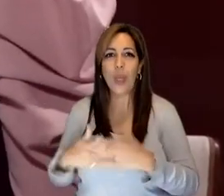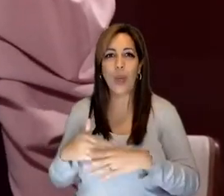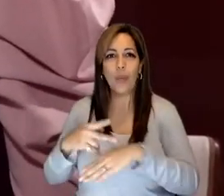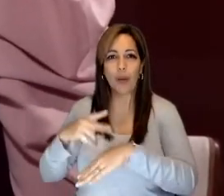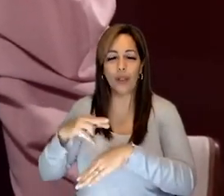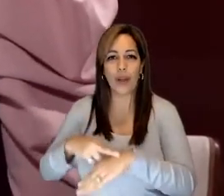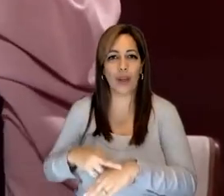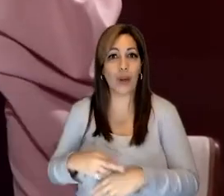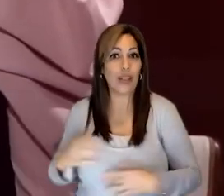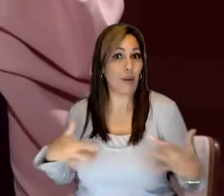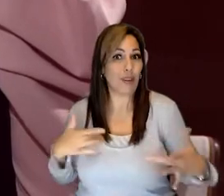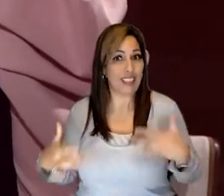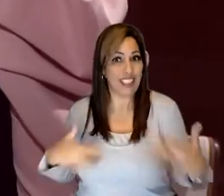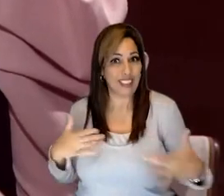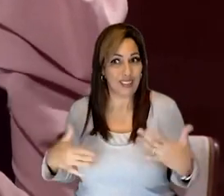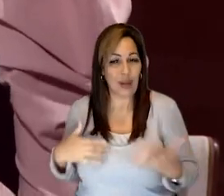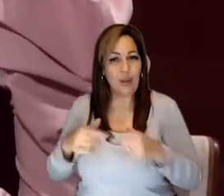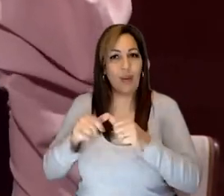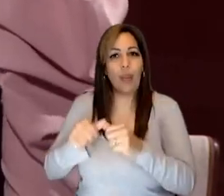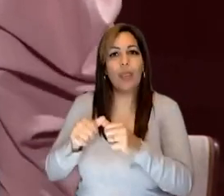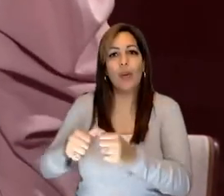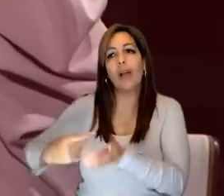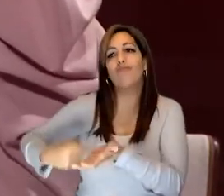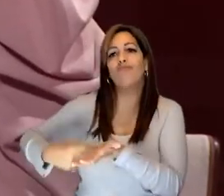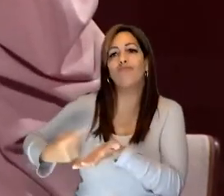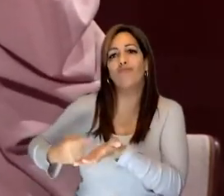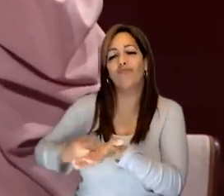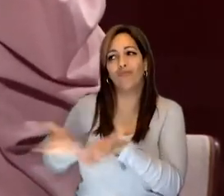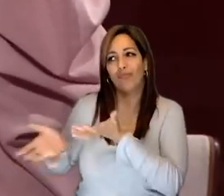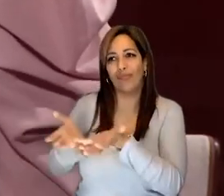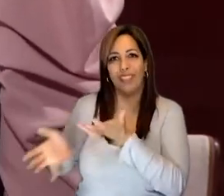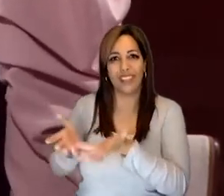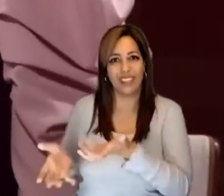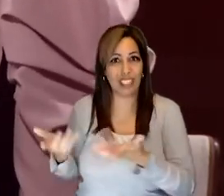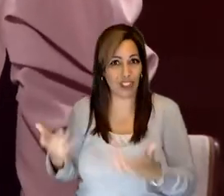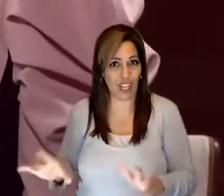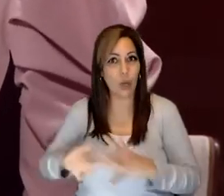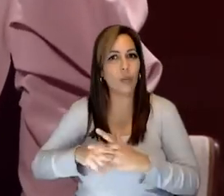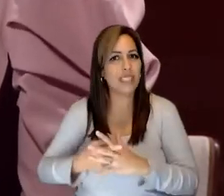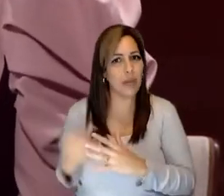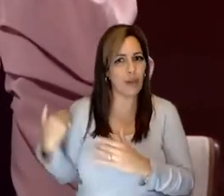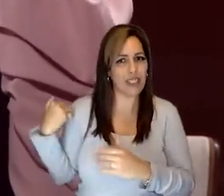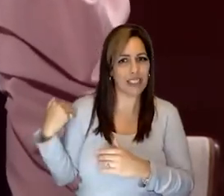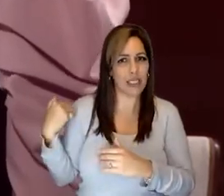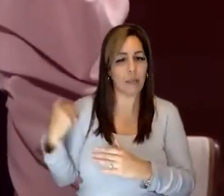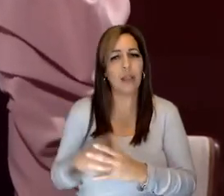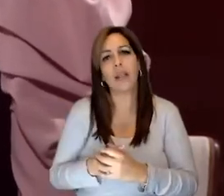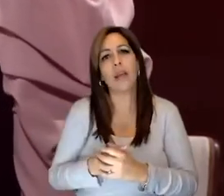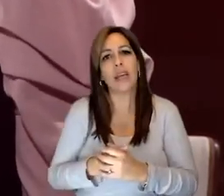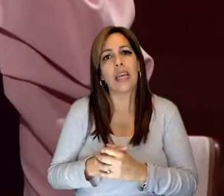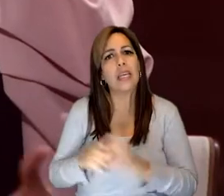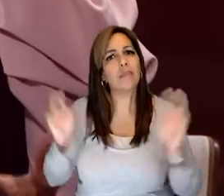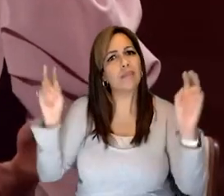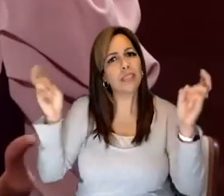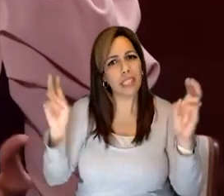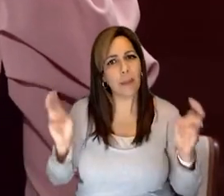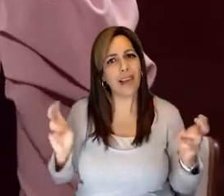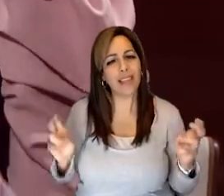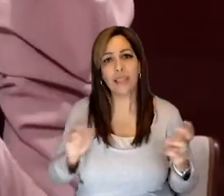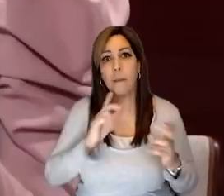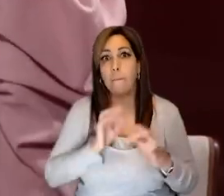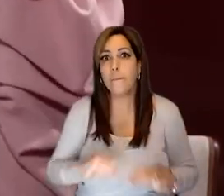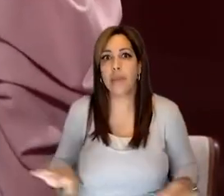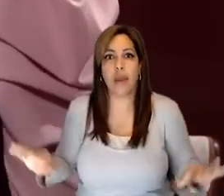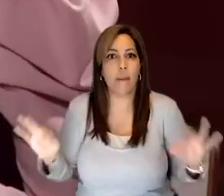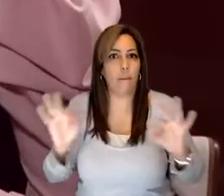aquí en Todos por Puerto Rico. Muy contenta de poder seguir alargando la conversación que ya iniciamos en este segmento, donde vamos a tocar distintos temas que